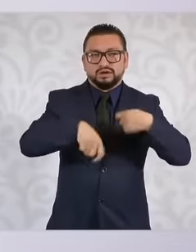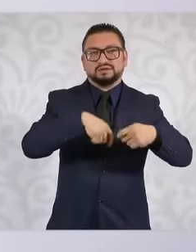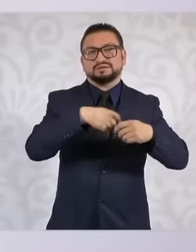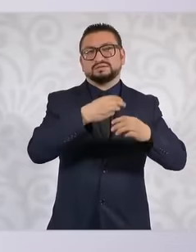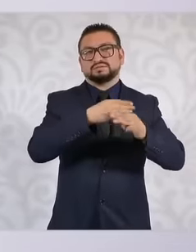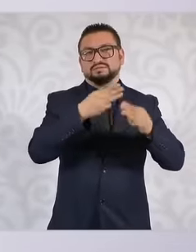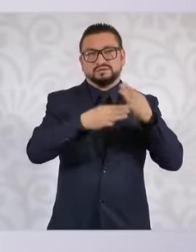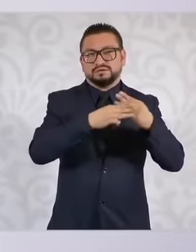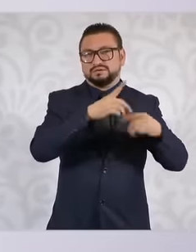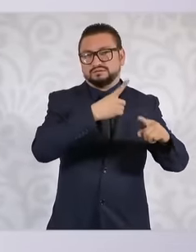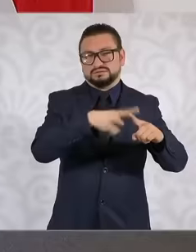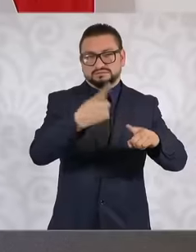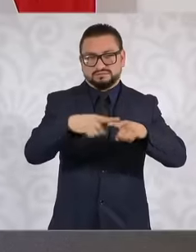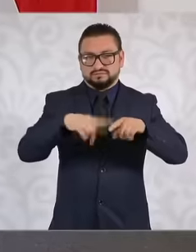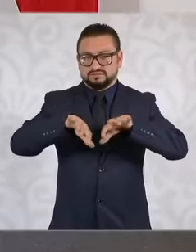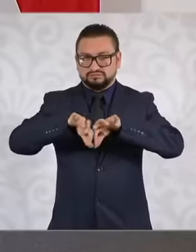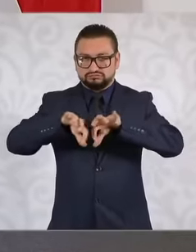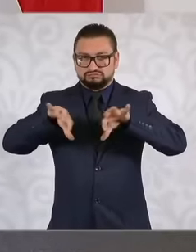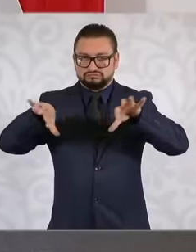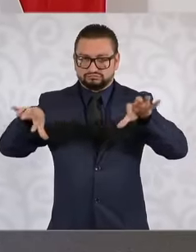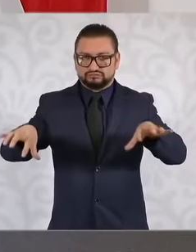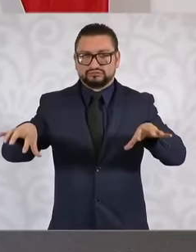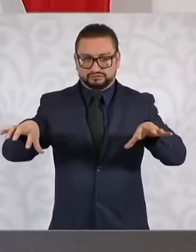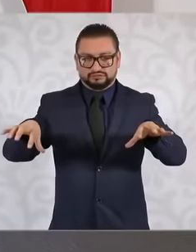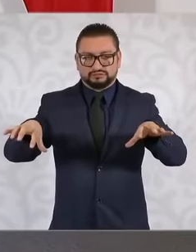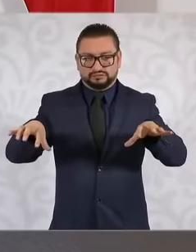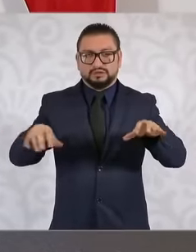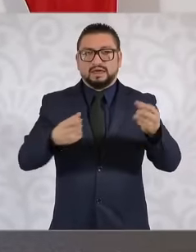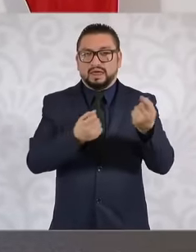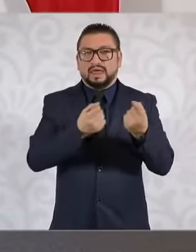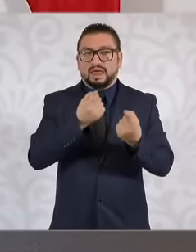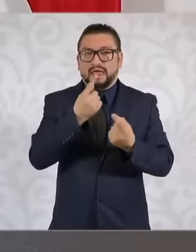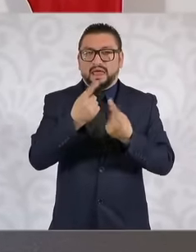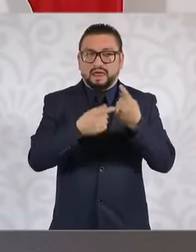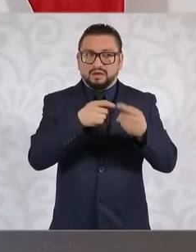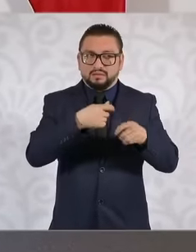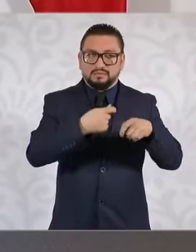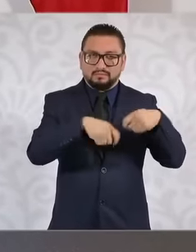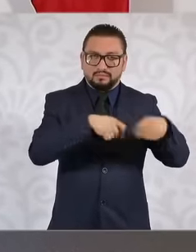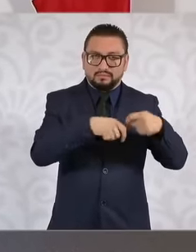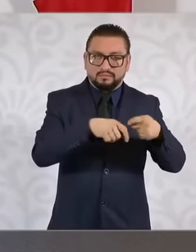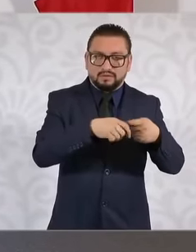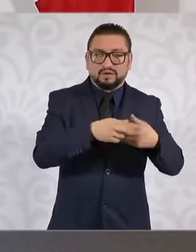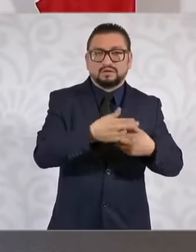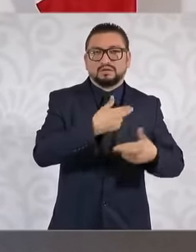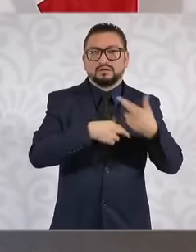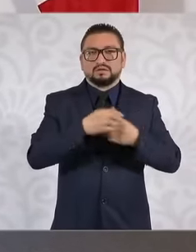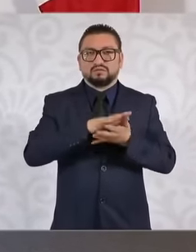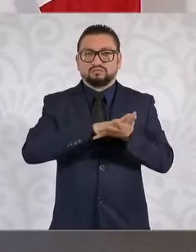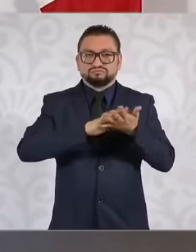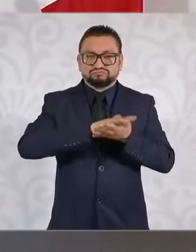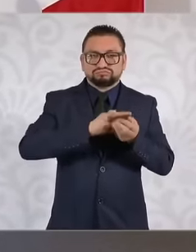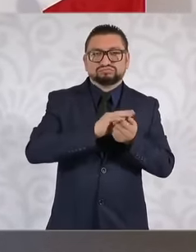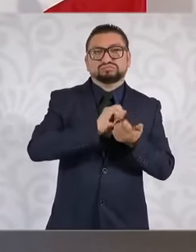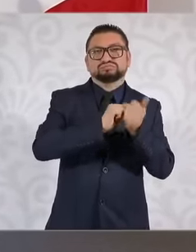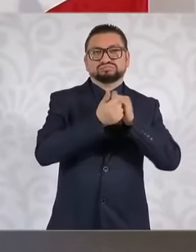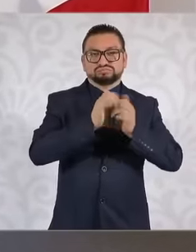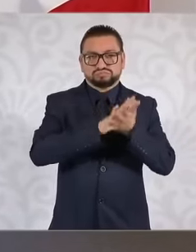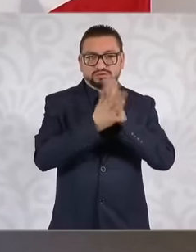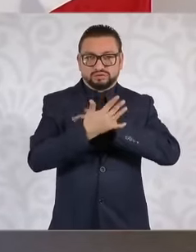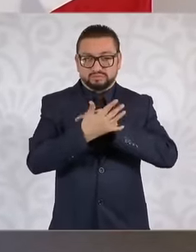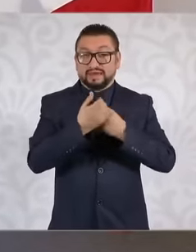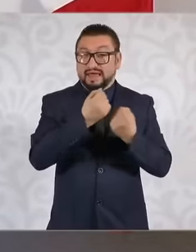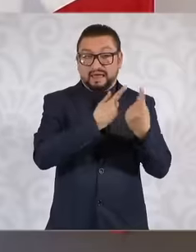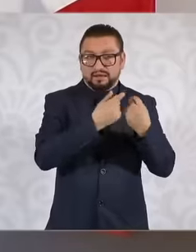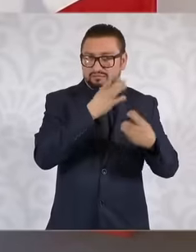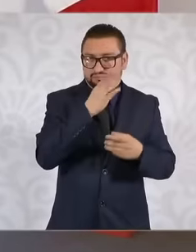otros materiales, que algunos de ellos pueden ser reciclados y otros no. Entonces, al